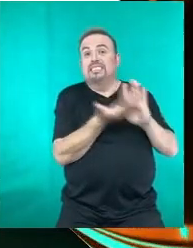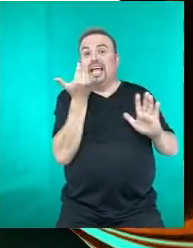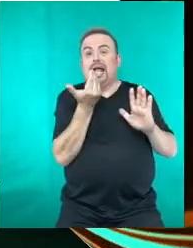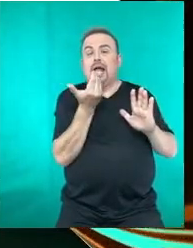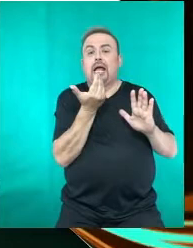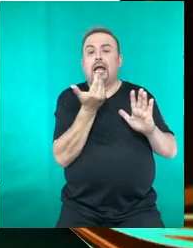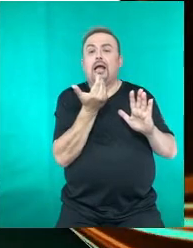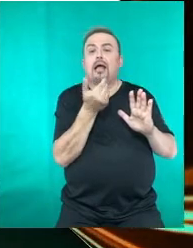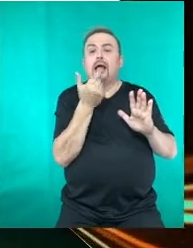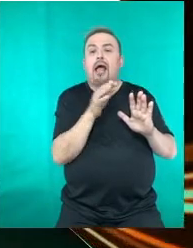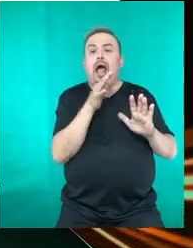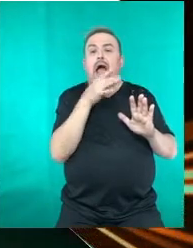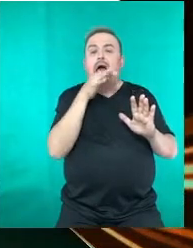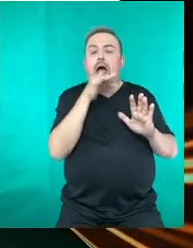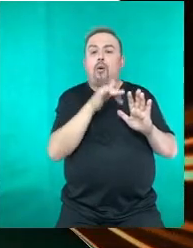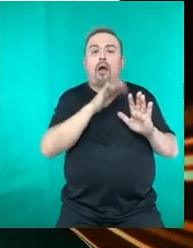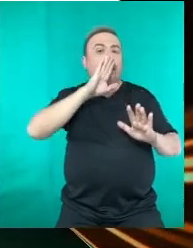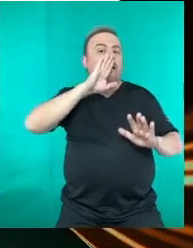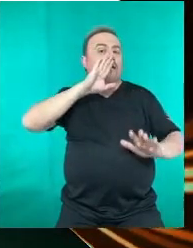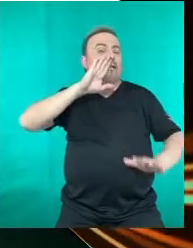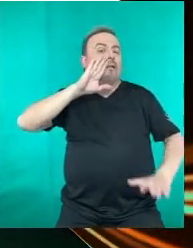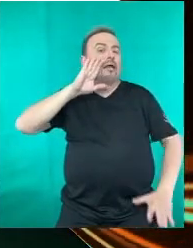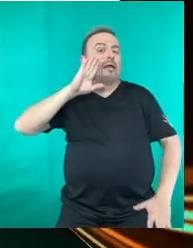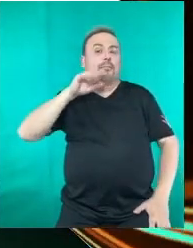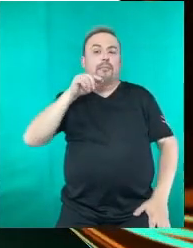agua el agua producto.